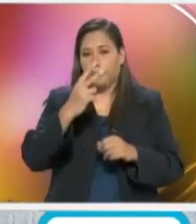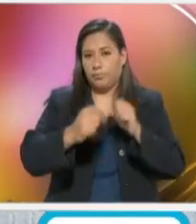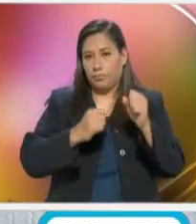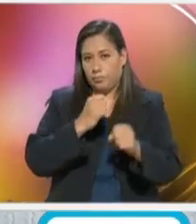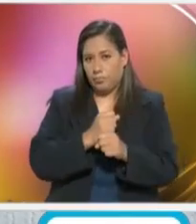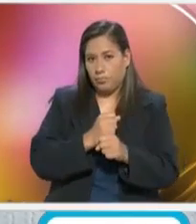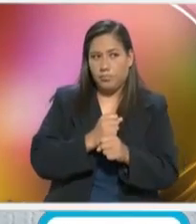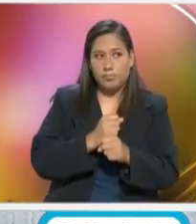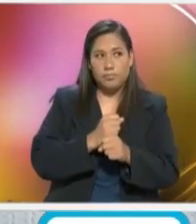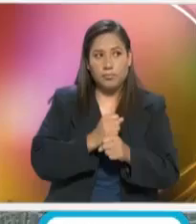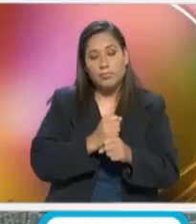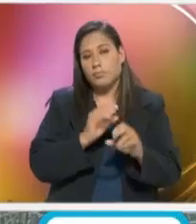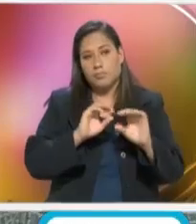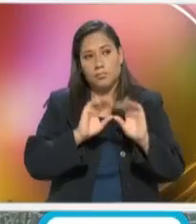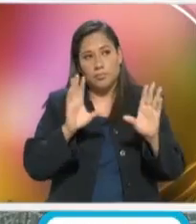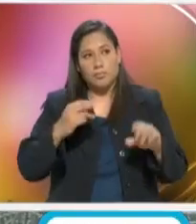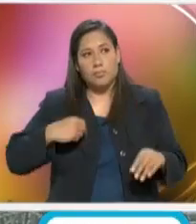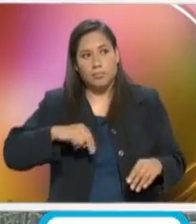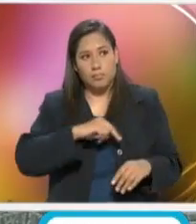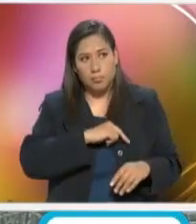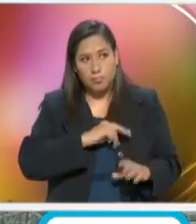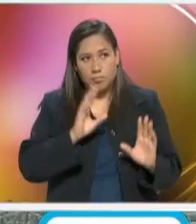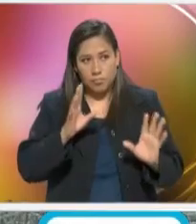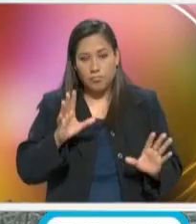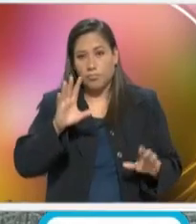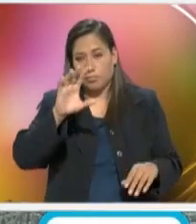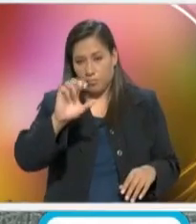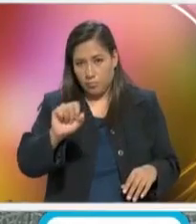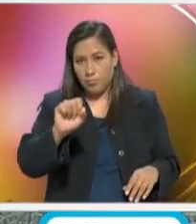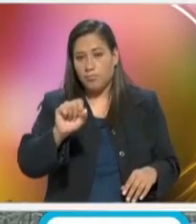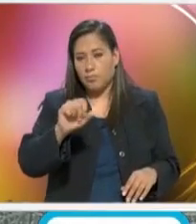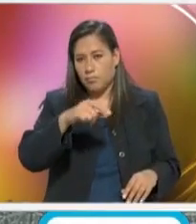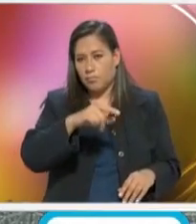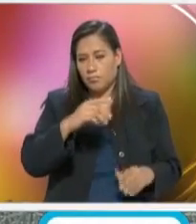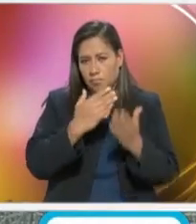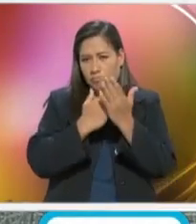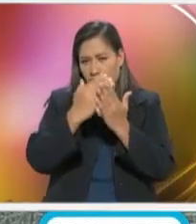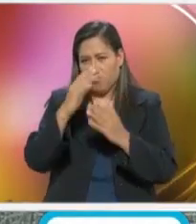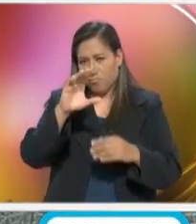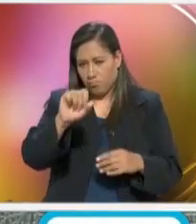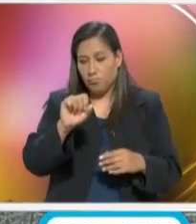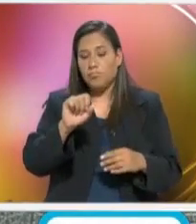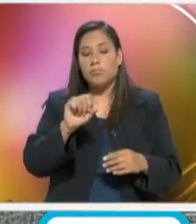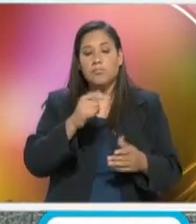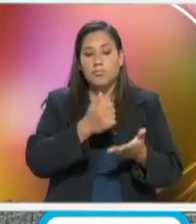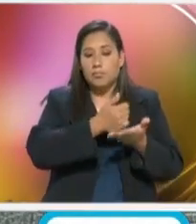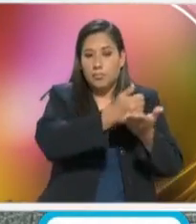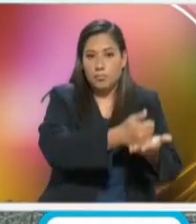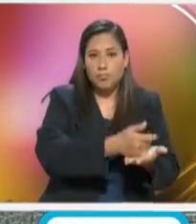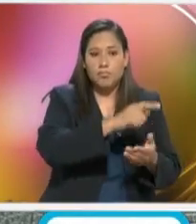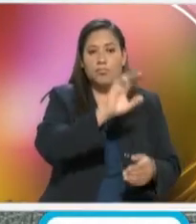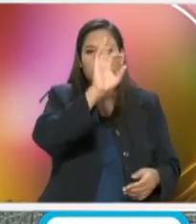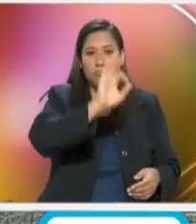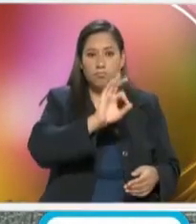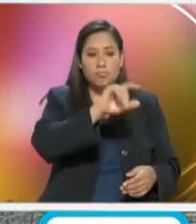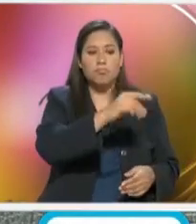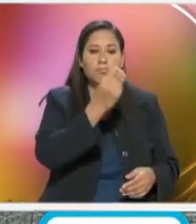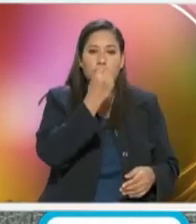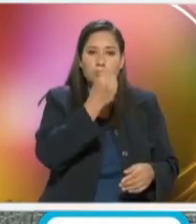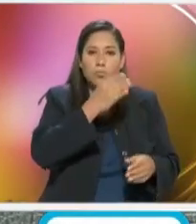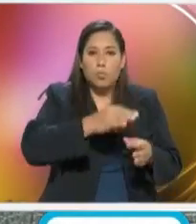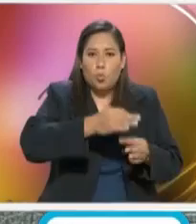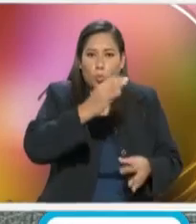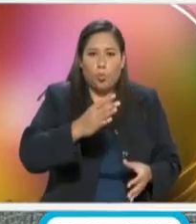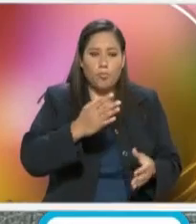de 2 años para acá con el Bueno, evidentemente programa? hemos logrado digamos, disminuir Sí. el porcentaje de desnutrición